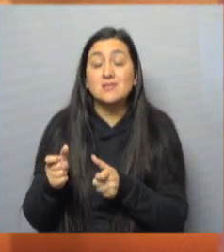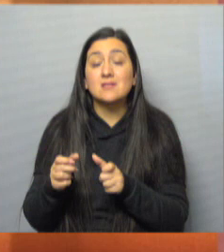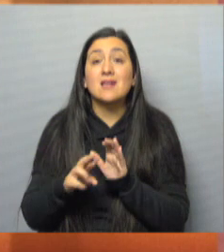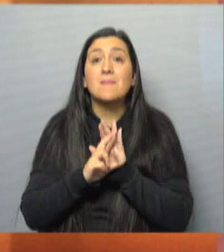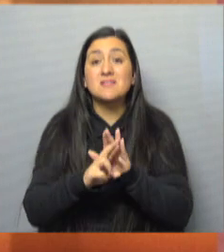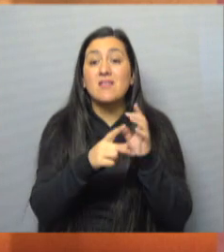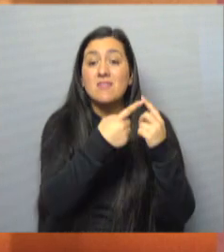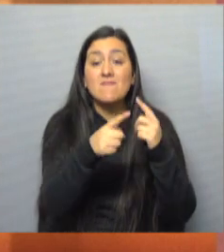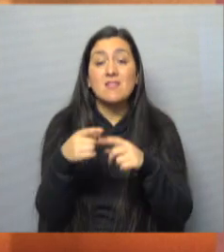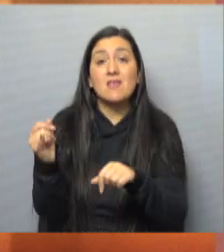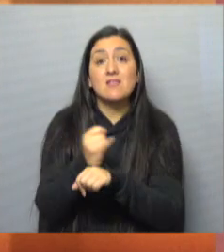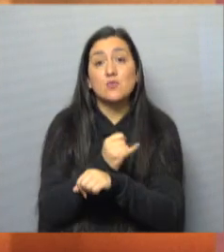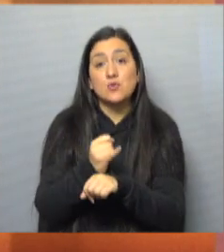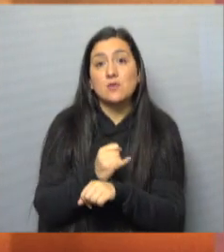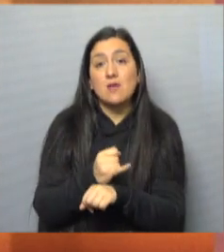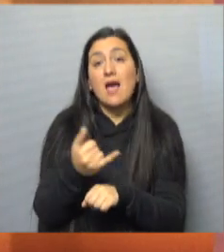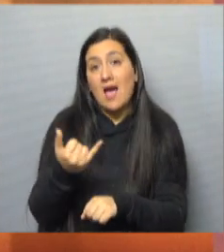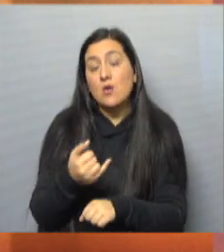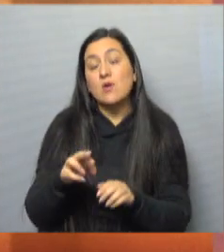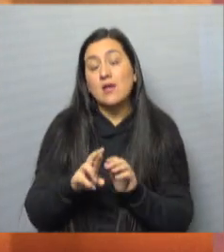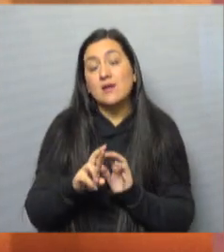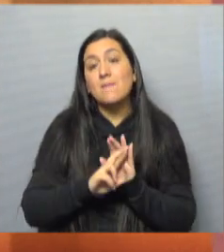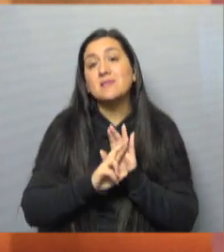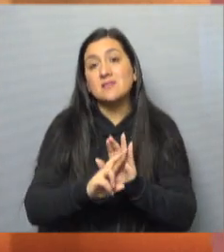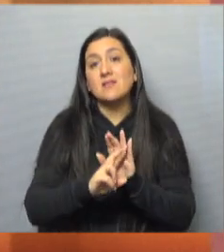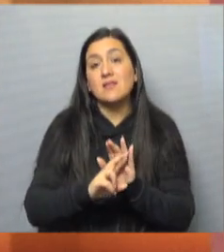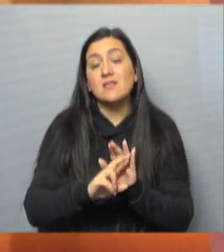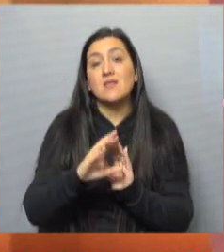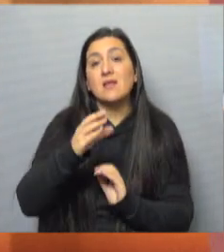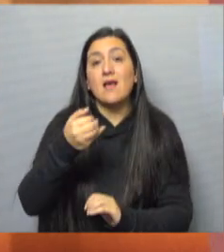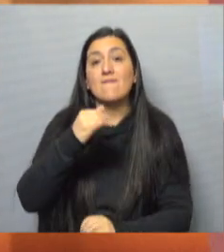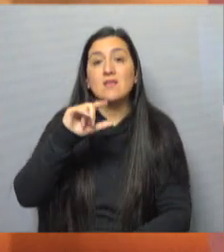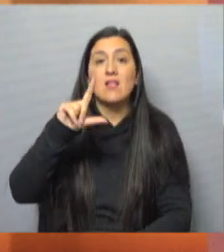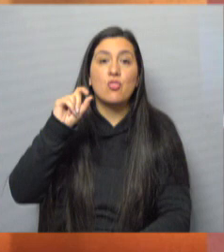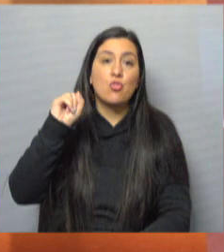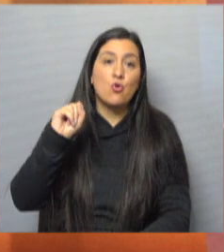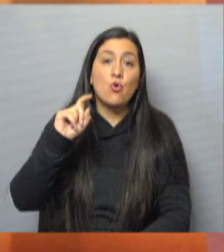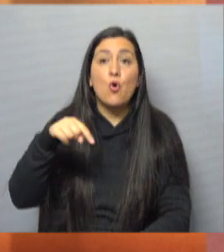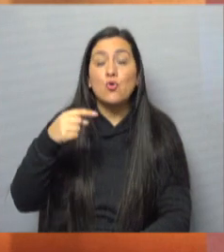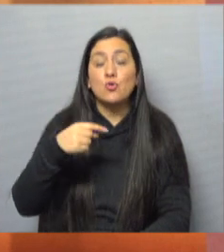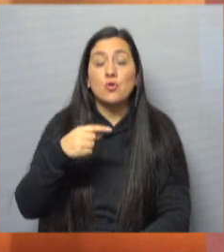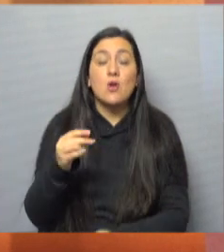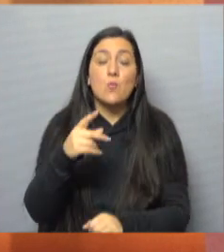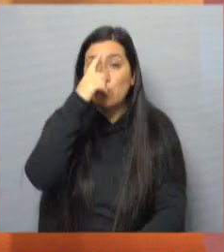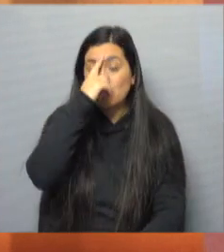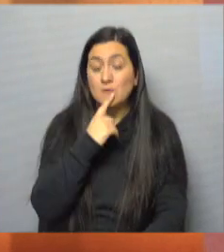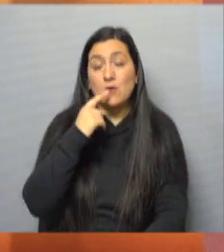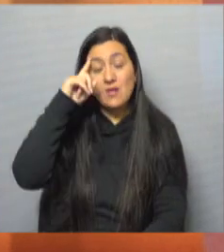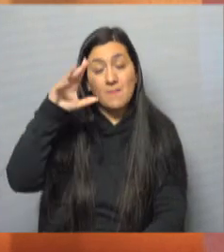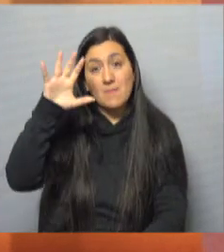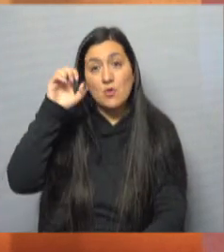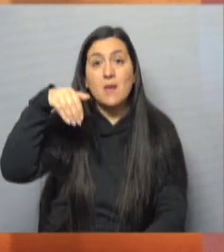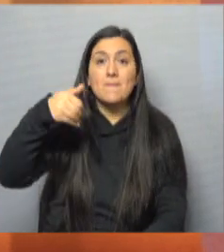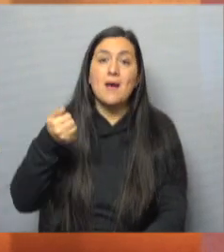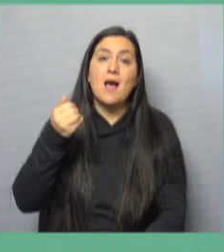va a haber una representante acá del cabildo por ejemplo otro el museo histórico nacional otro al museo de la memoria del mapa